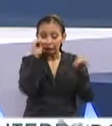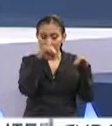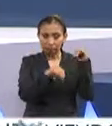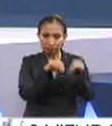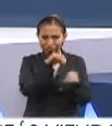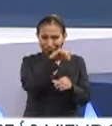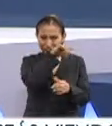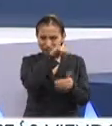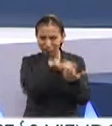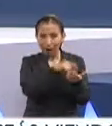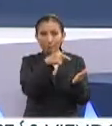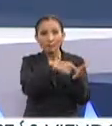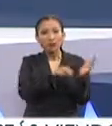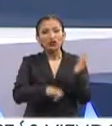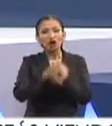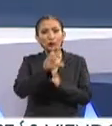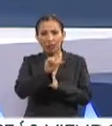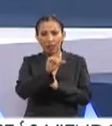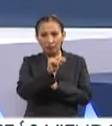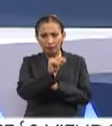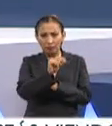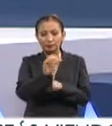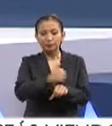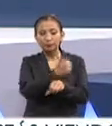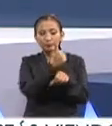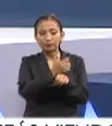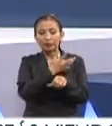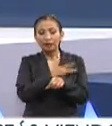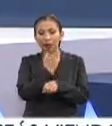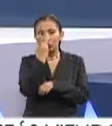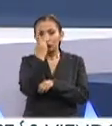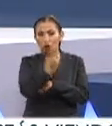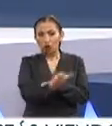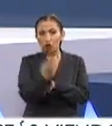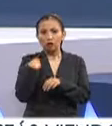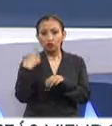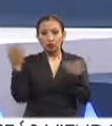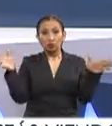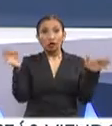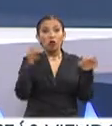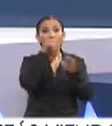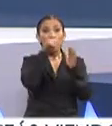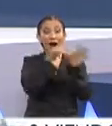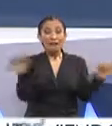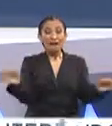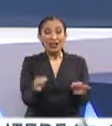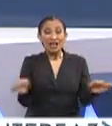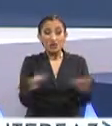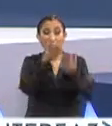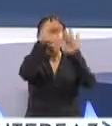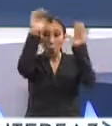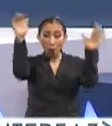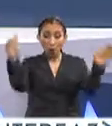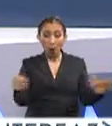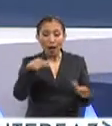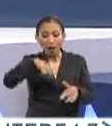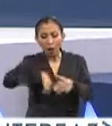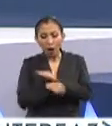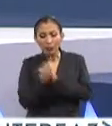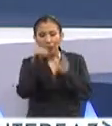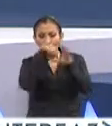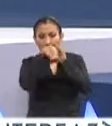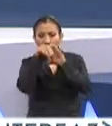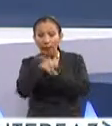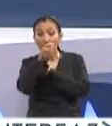en el año 1980 y consta de dos cámaras frías en las cuales se albergan